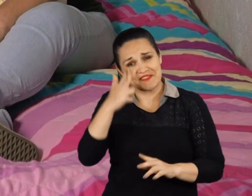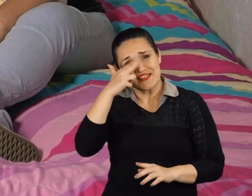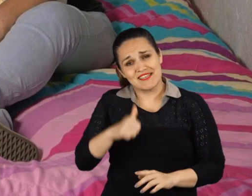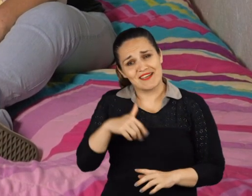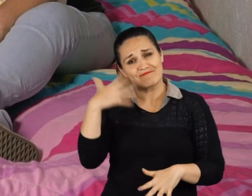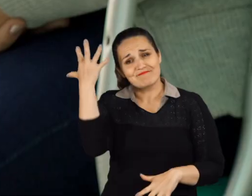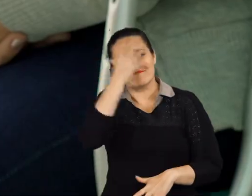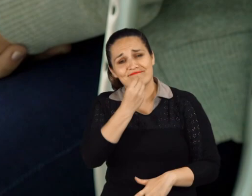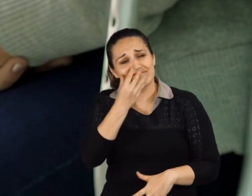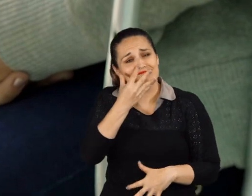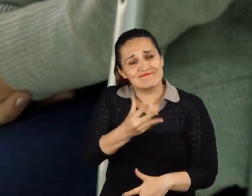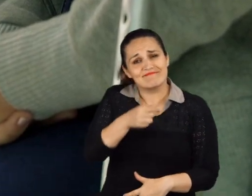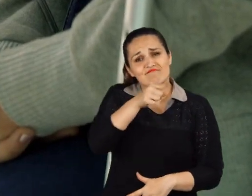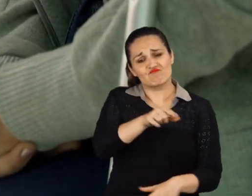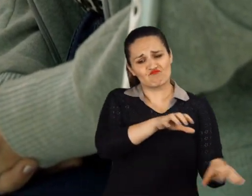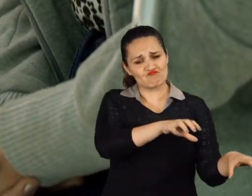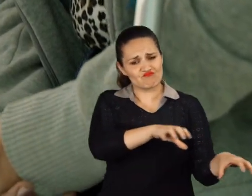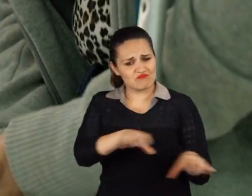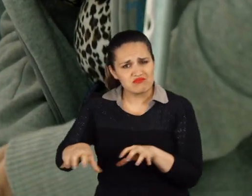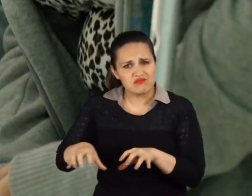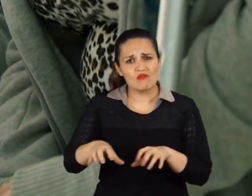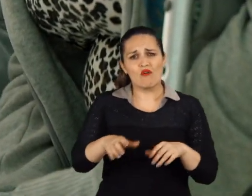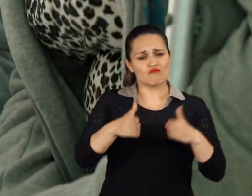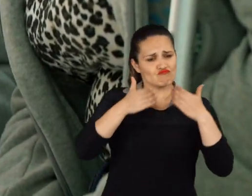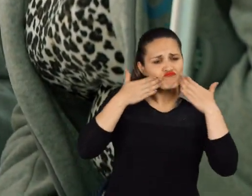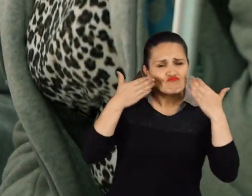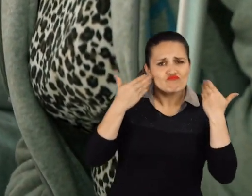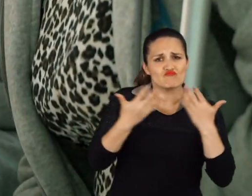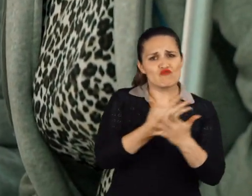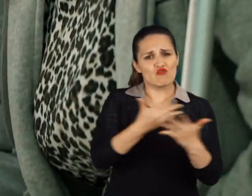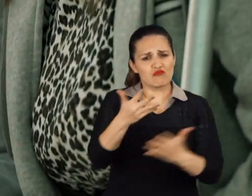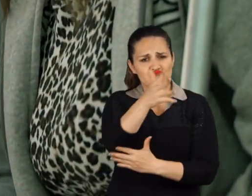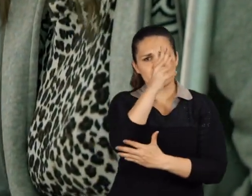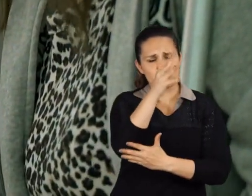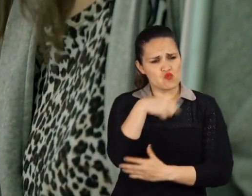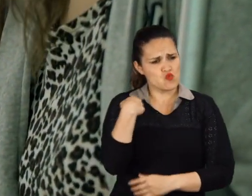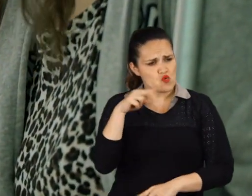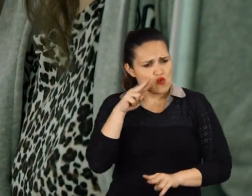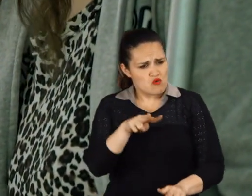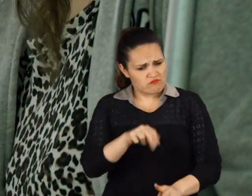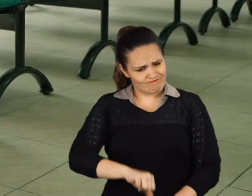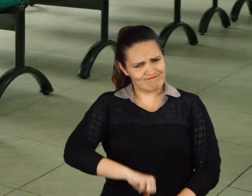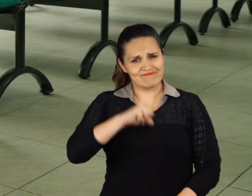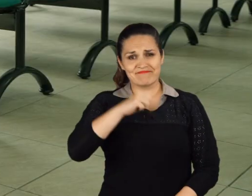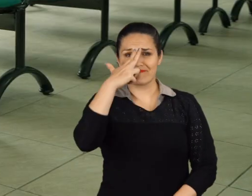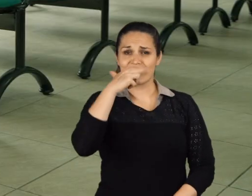actuar y de hablar las cosas. Una madurez impresionante.